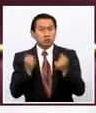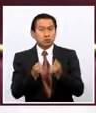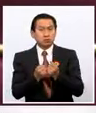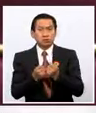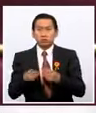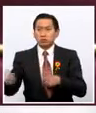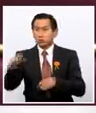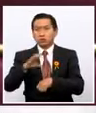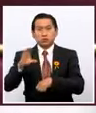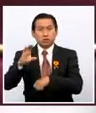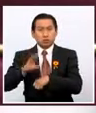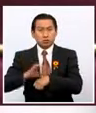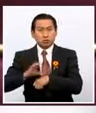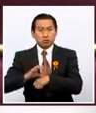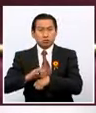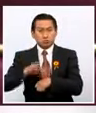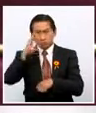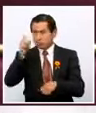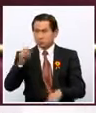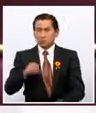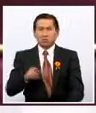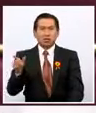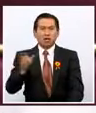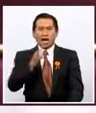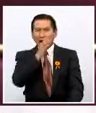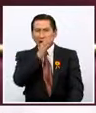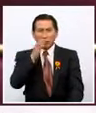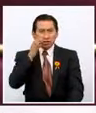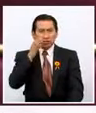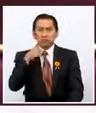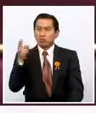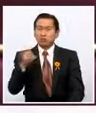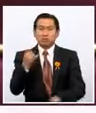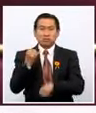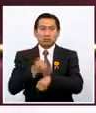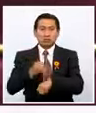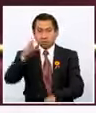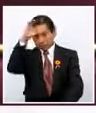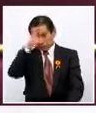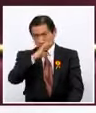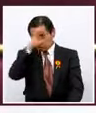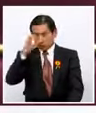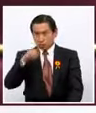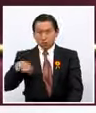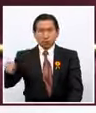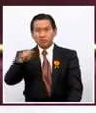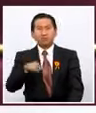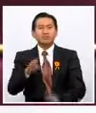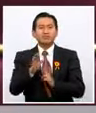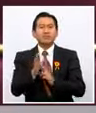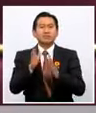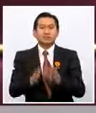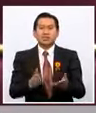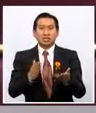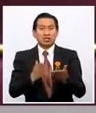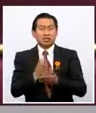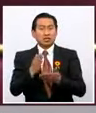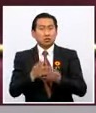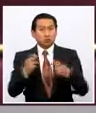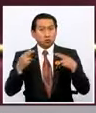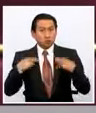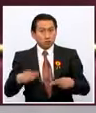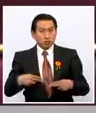los cívicos como luís fernando camacho con la iglesia católica con los representantes de derechos humanos